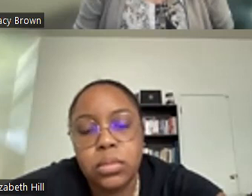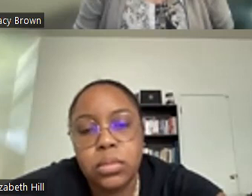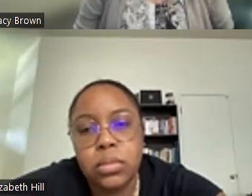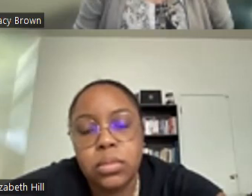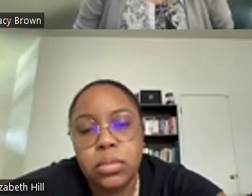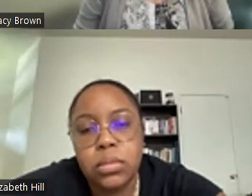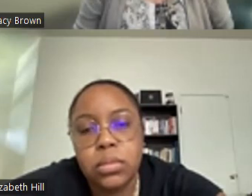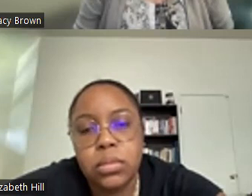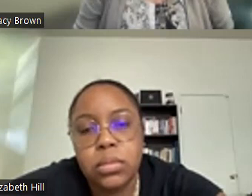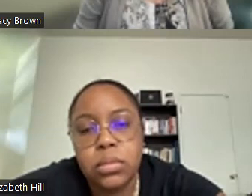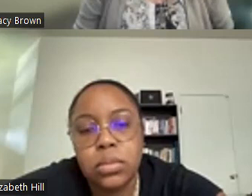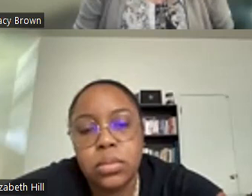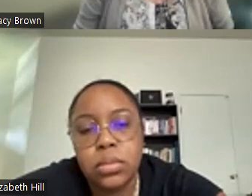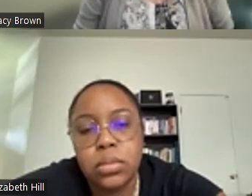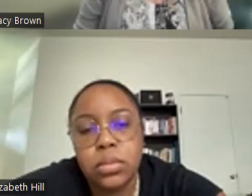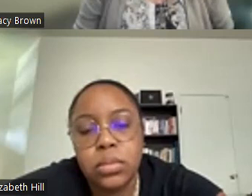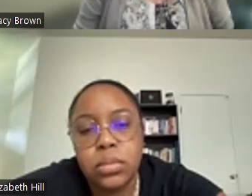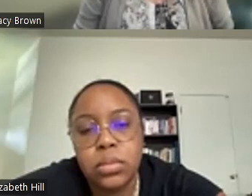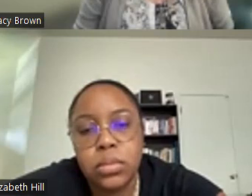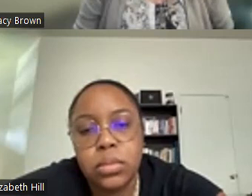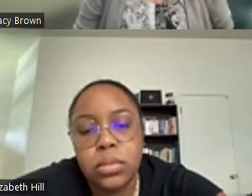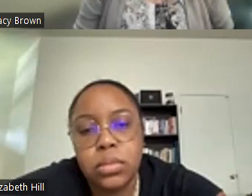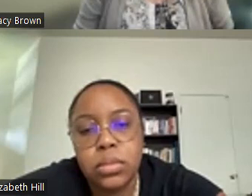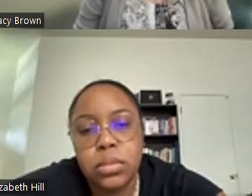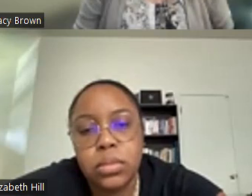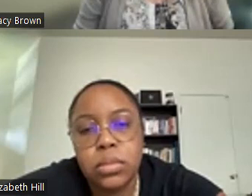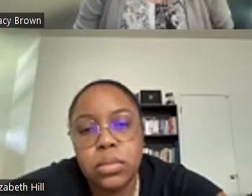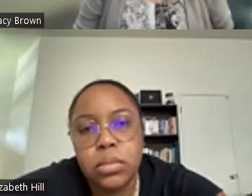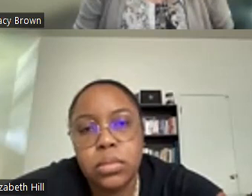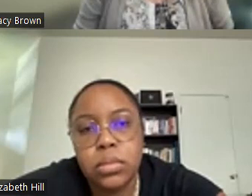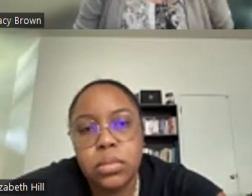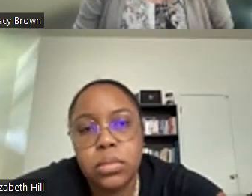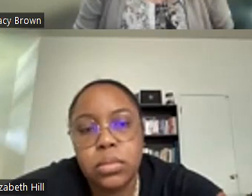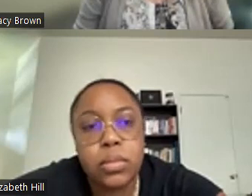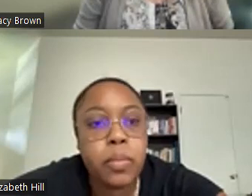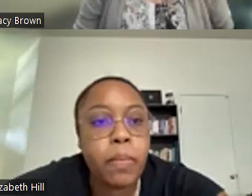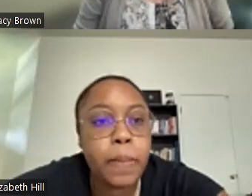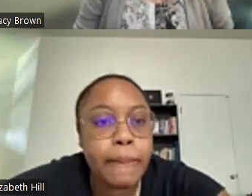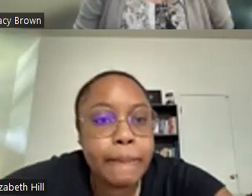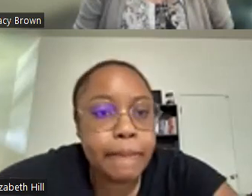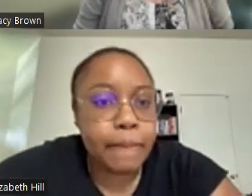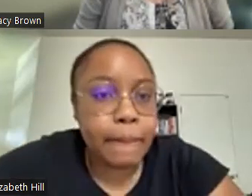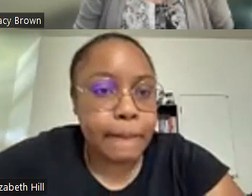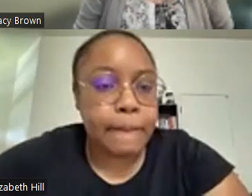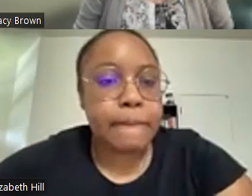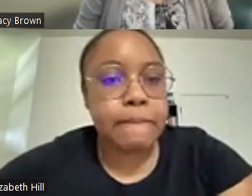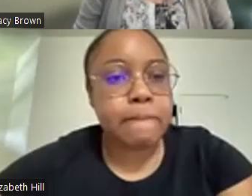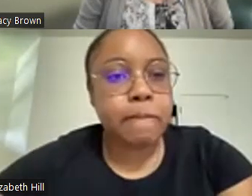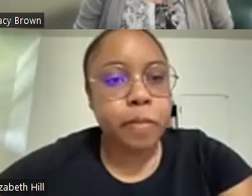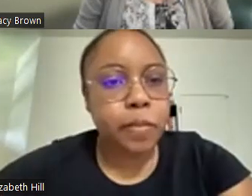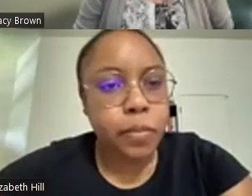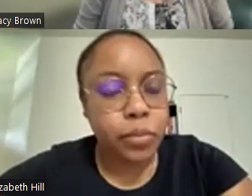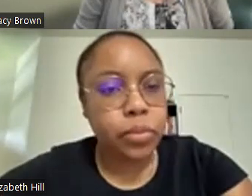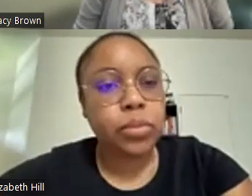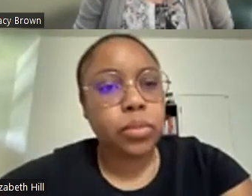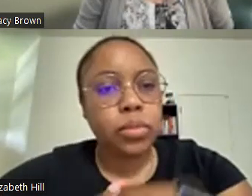con representar la complejidad y la reflexión de la comunidad que servimos. Así que eso es algo que estamos